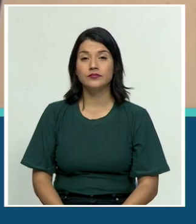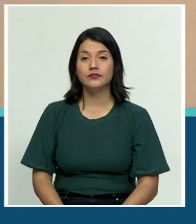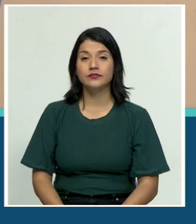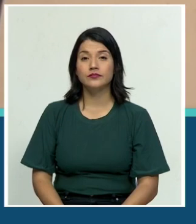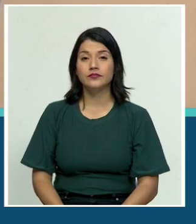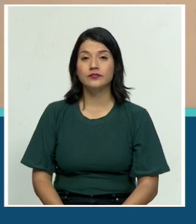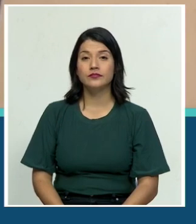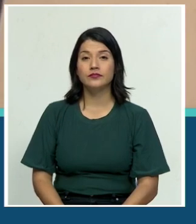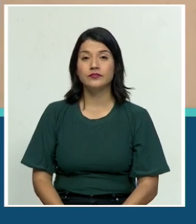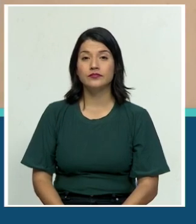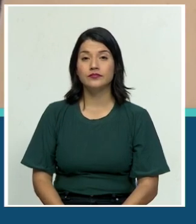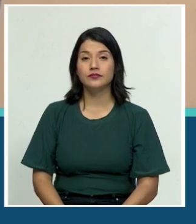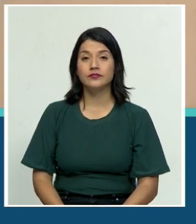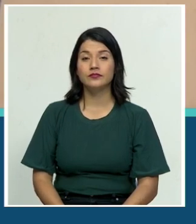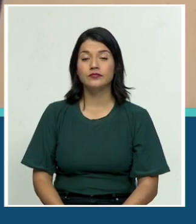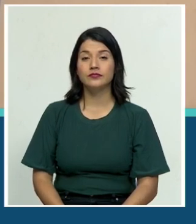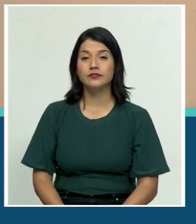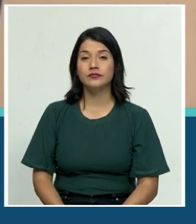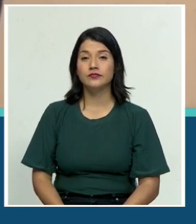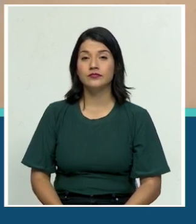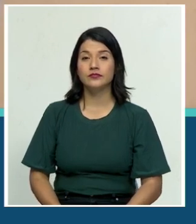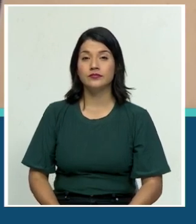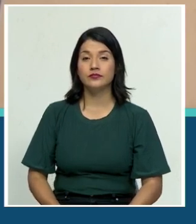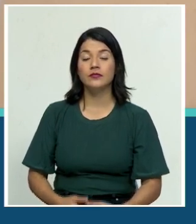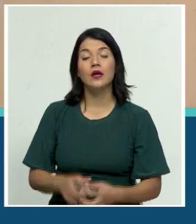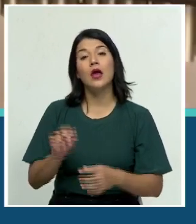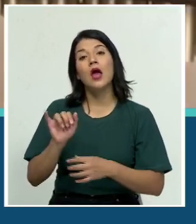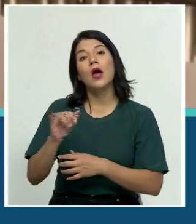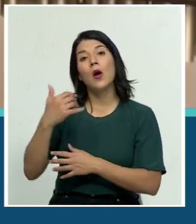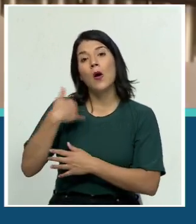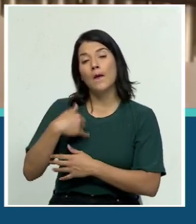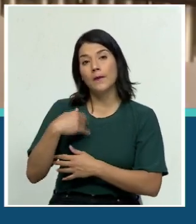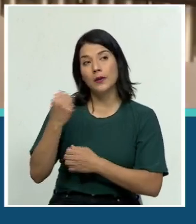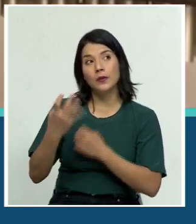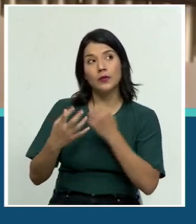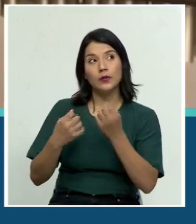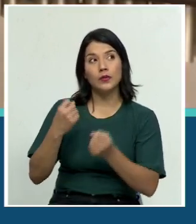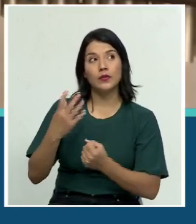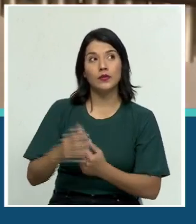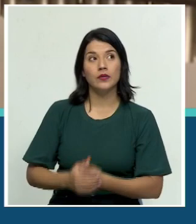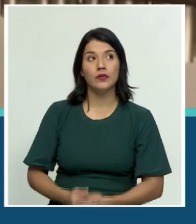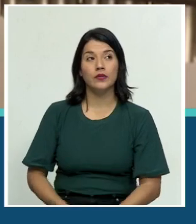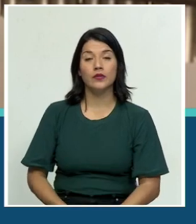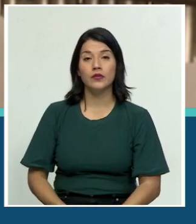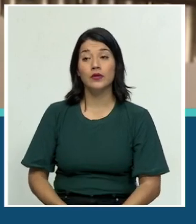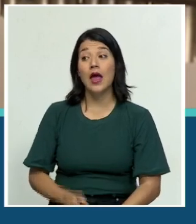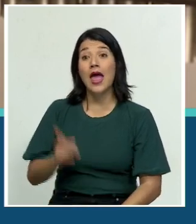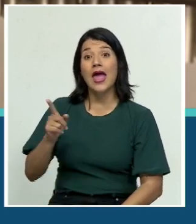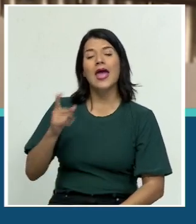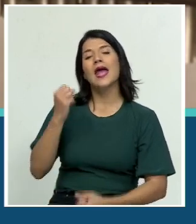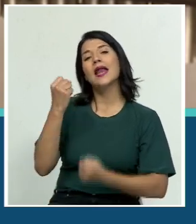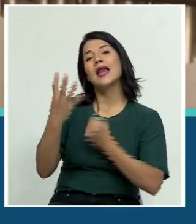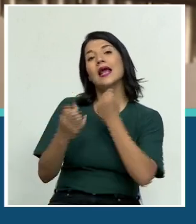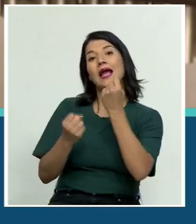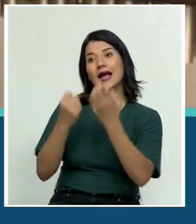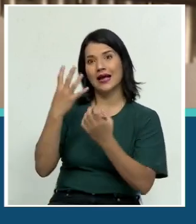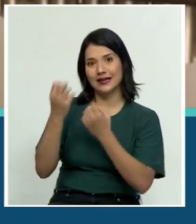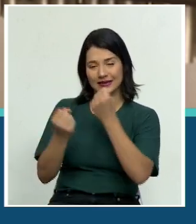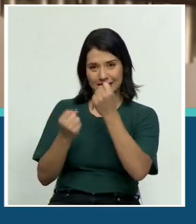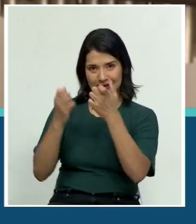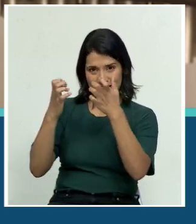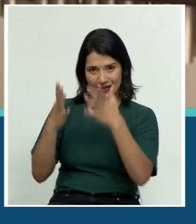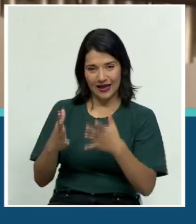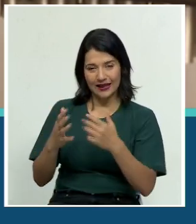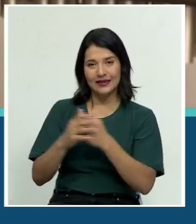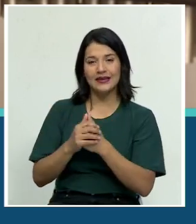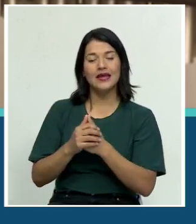sin apoyarse nadie caminando. Él era cantautor, tenía su liderazgo después de